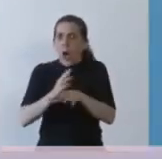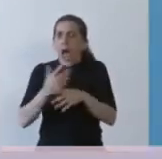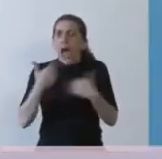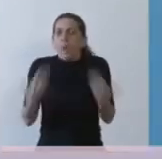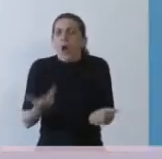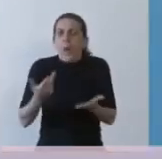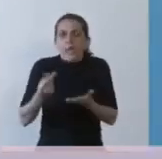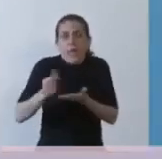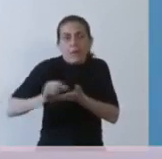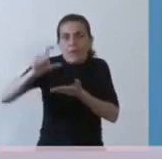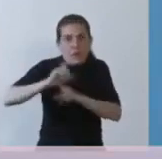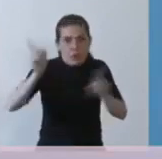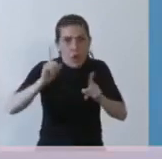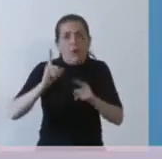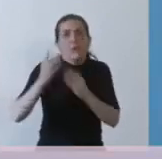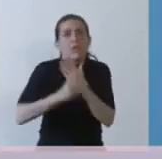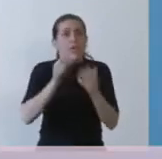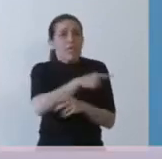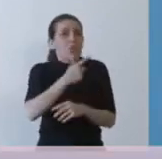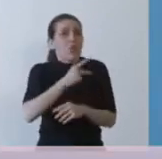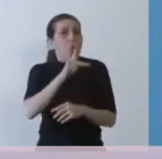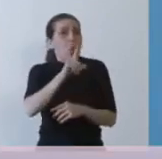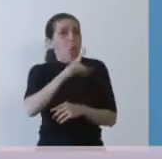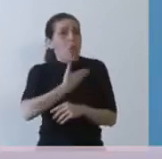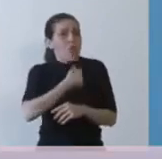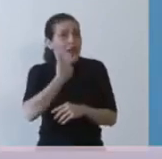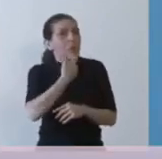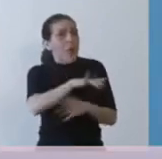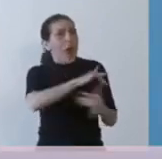Matías kulfas va a dar más precisiones al respecto